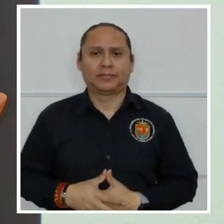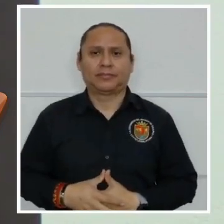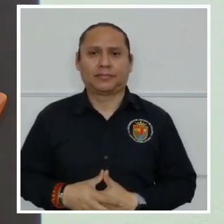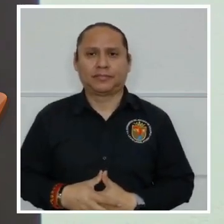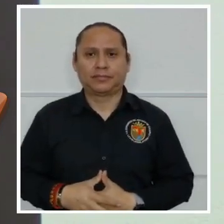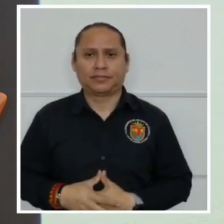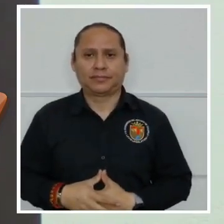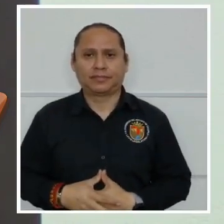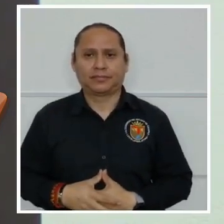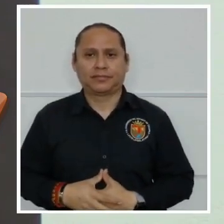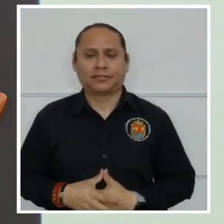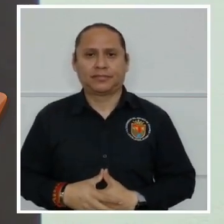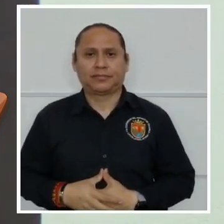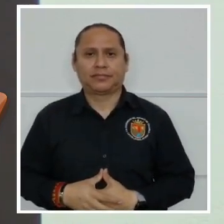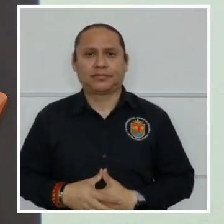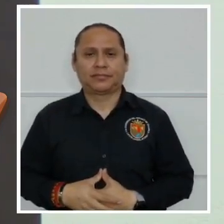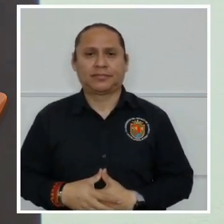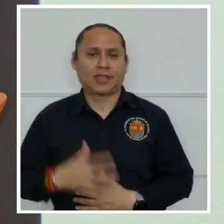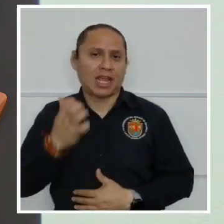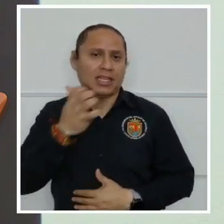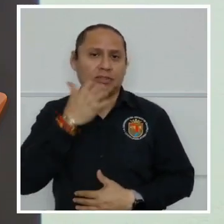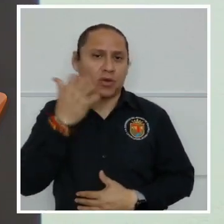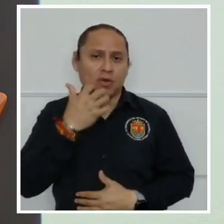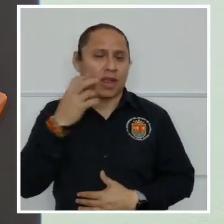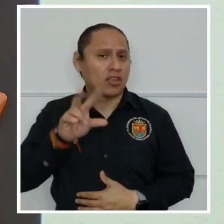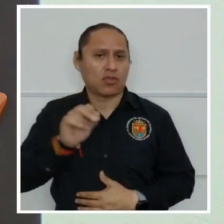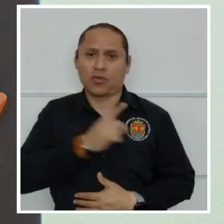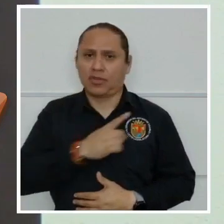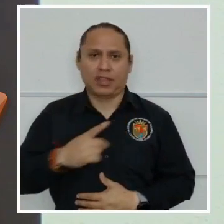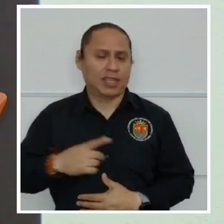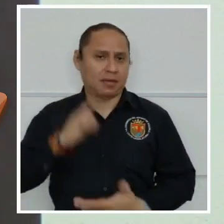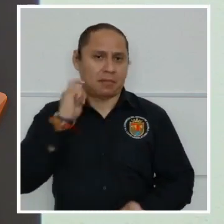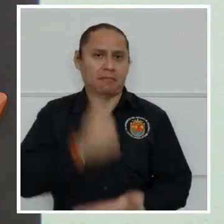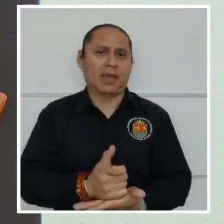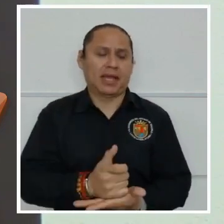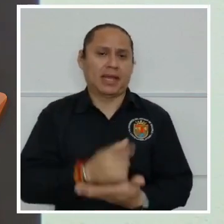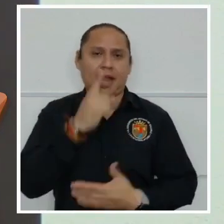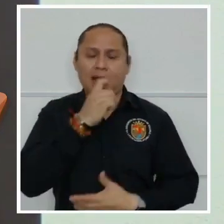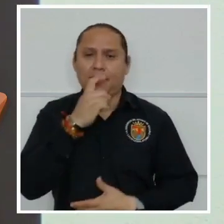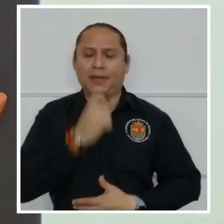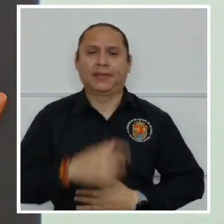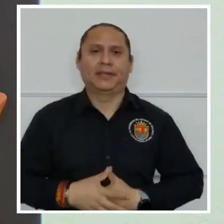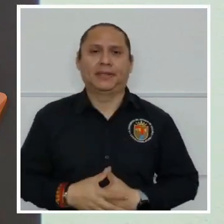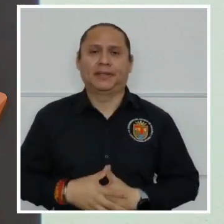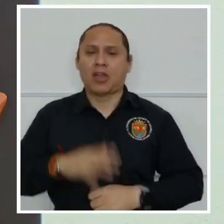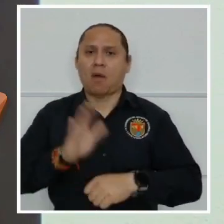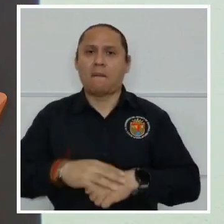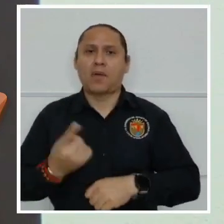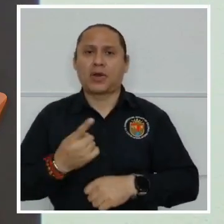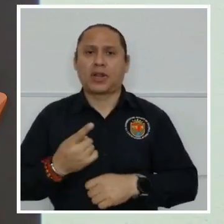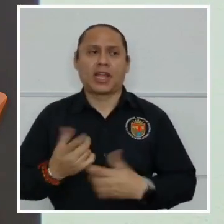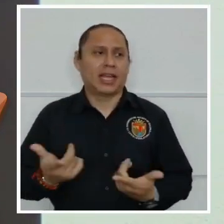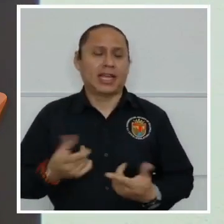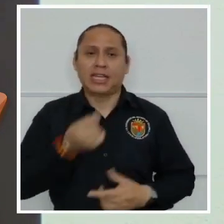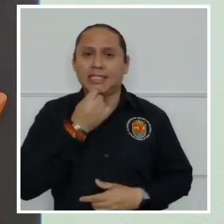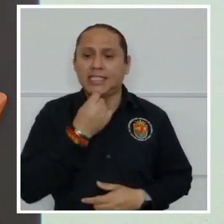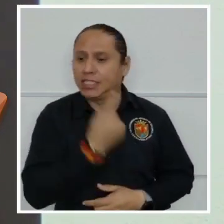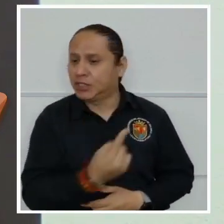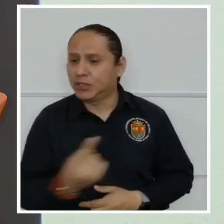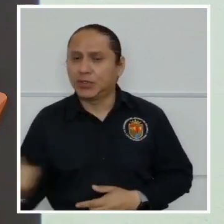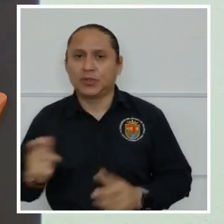Pues no. Las escuelas no deben pagar agua, porque es para nuestros